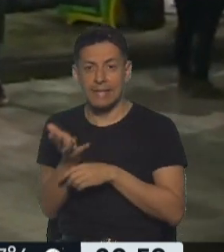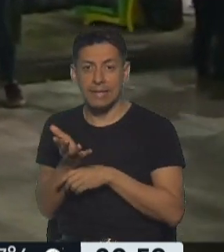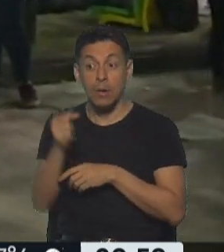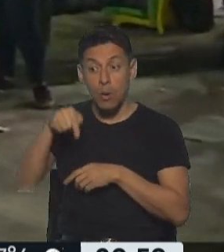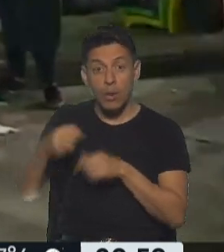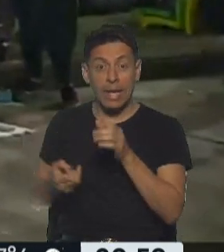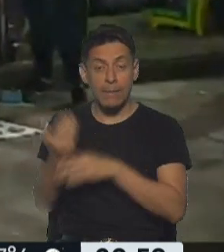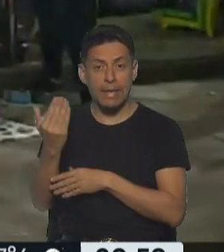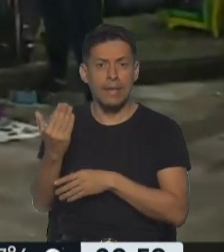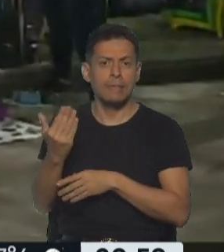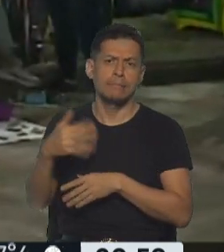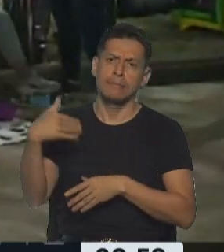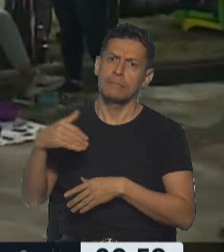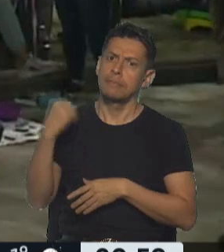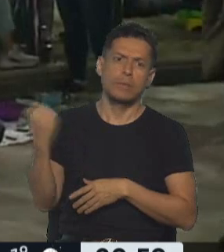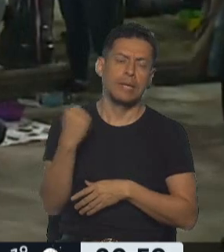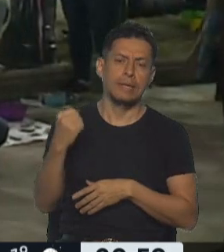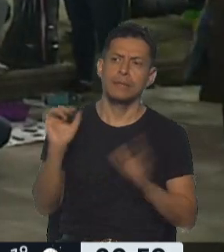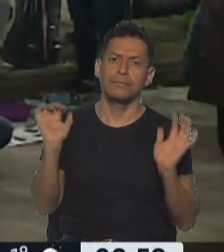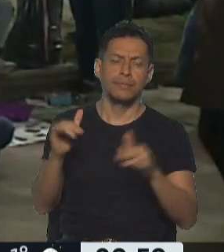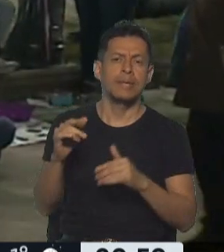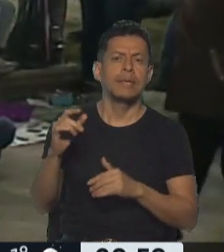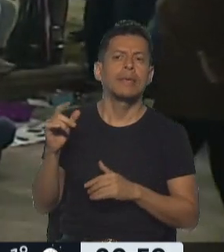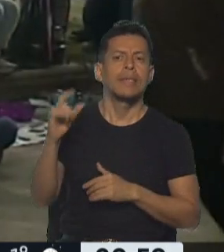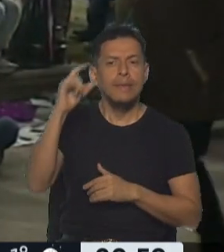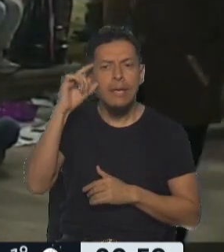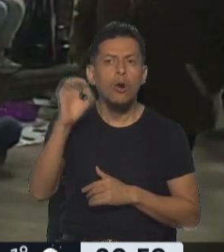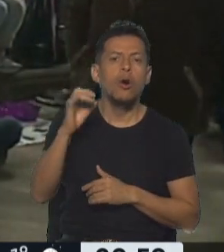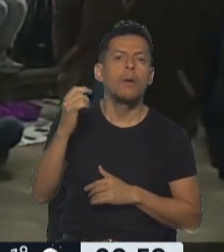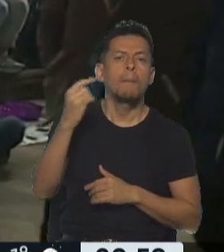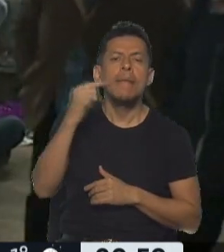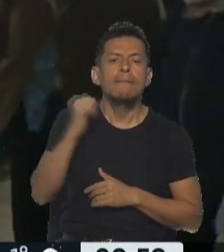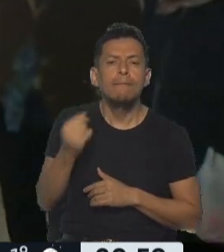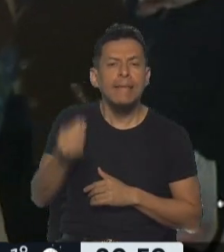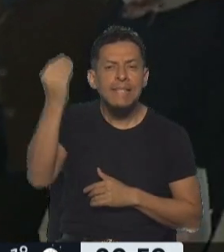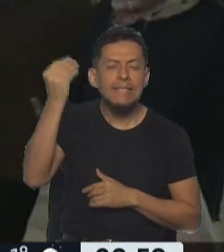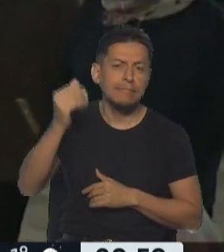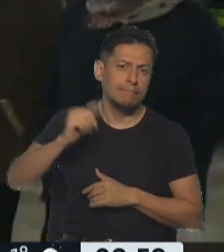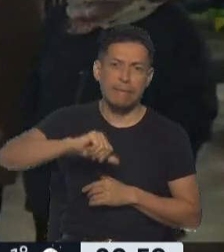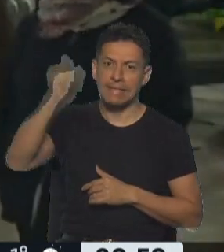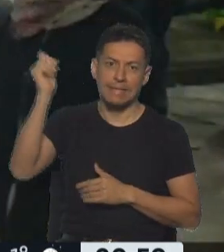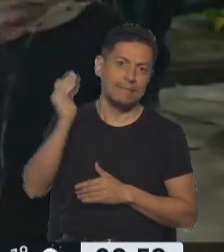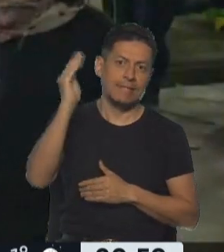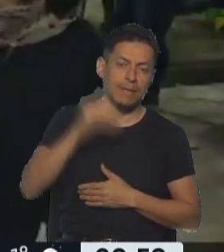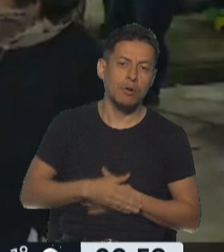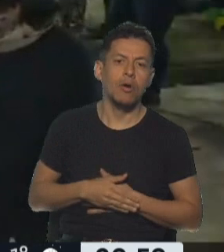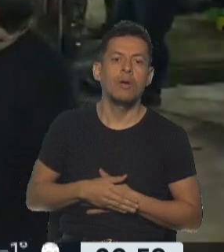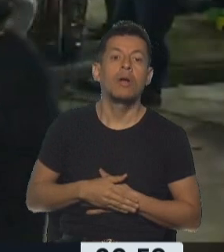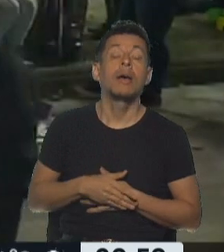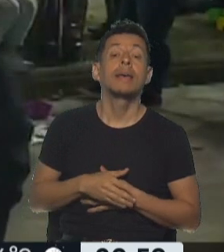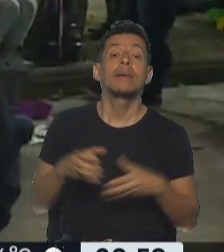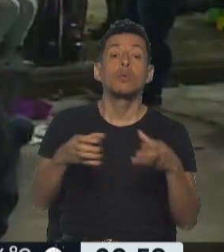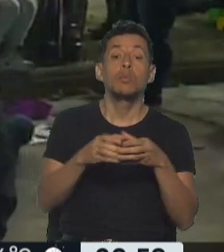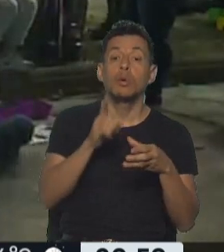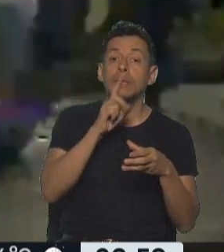una ceremonia ancestral, 10 o 1000 veces venceremos. Y luego lo que estamos viendo ahora, porque un equipo de la televisión pública ya se encuentra en San Luis para